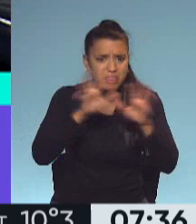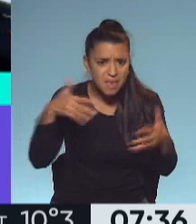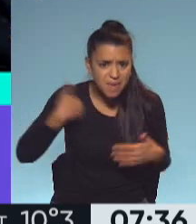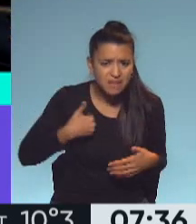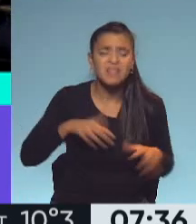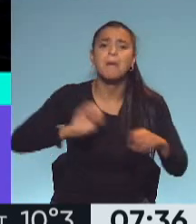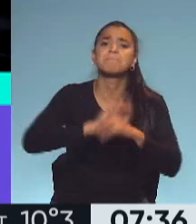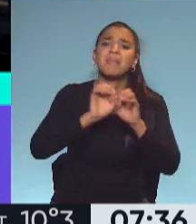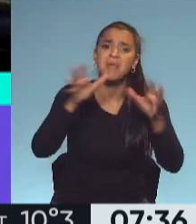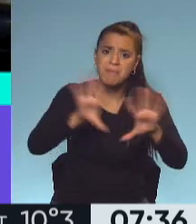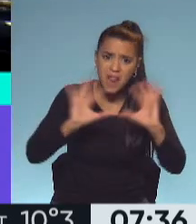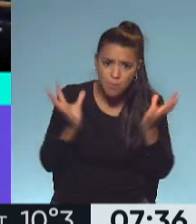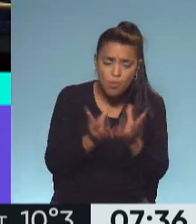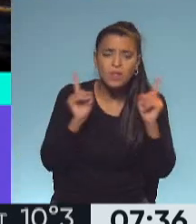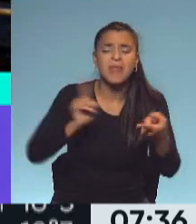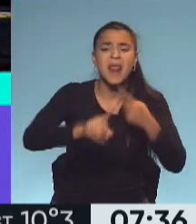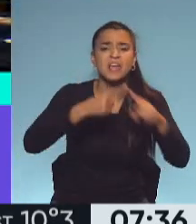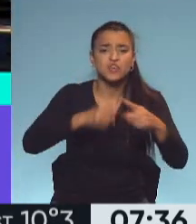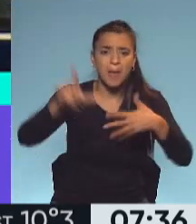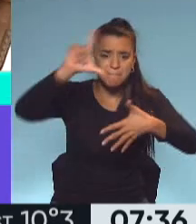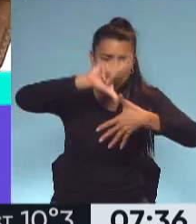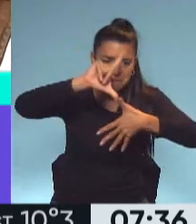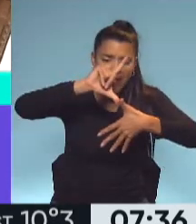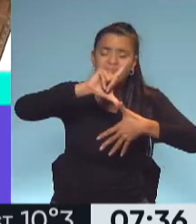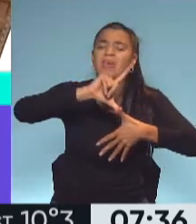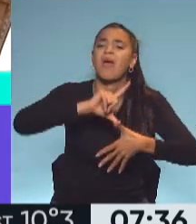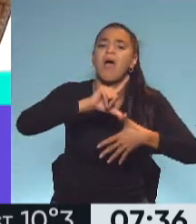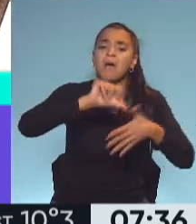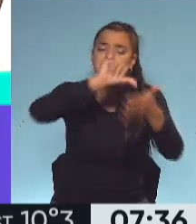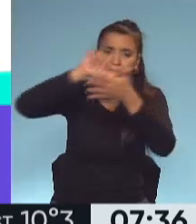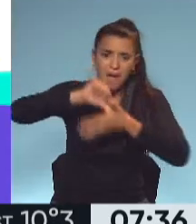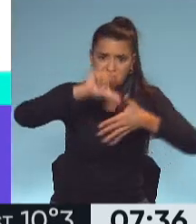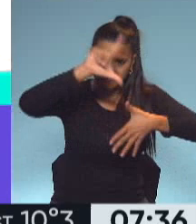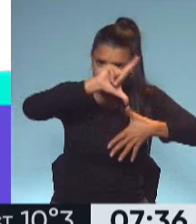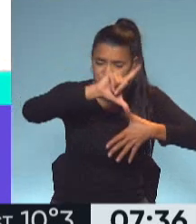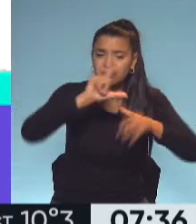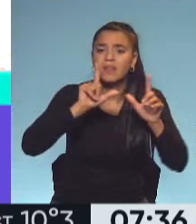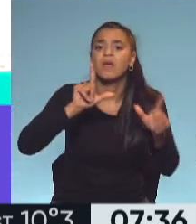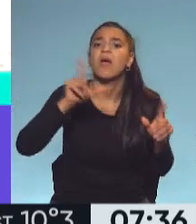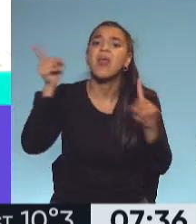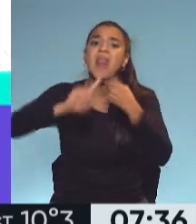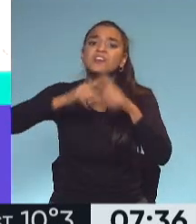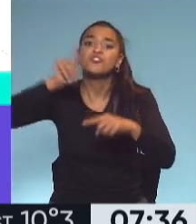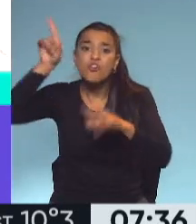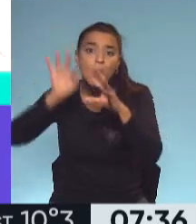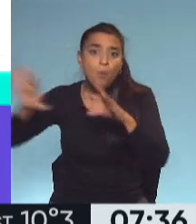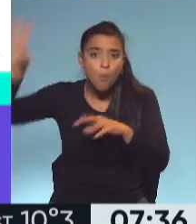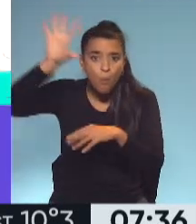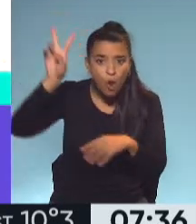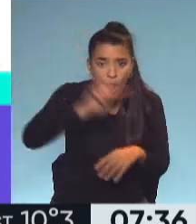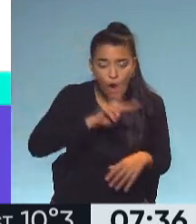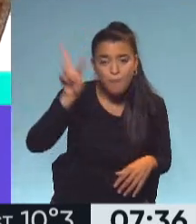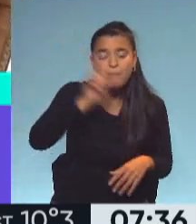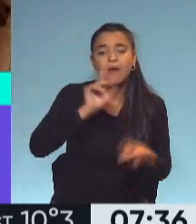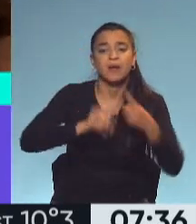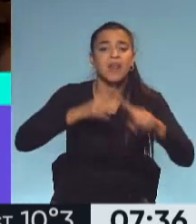en el mundo, la relación con América Latina, entre los países de América Latina, con Europa, la incidencia y la